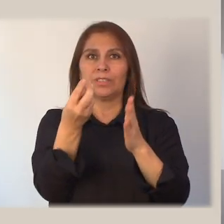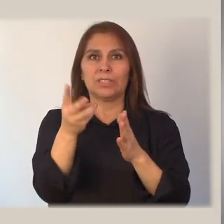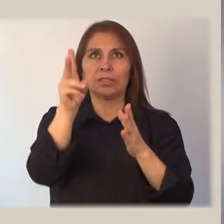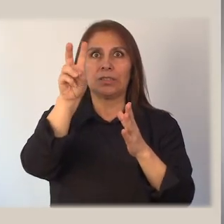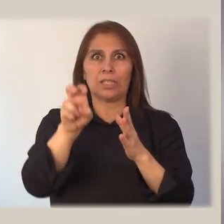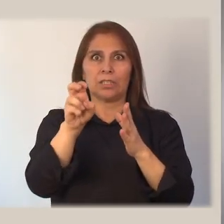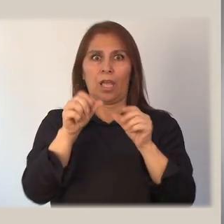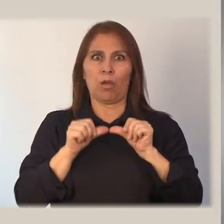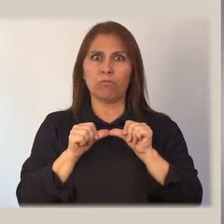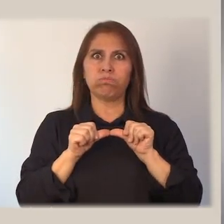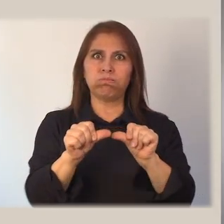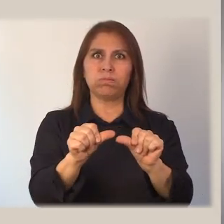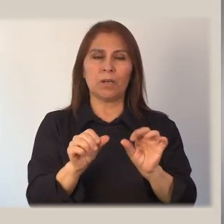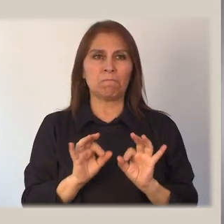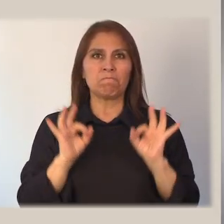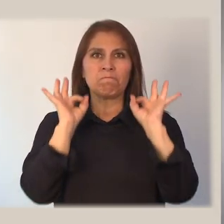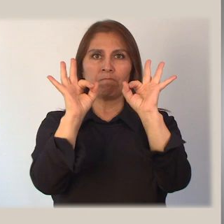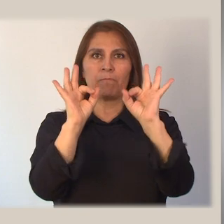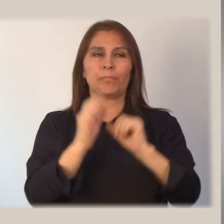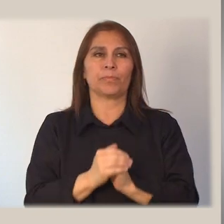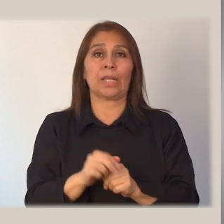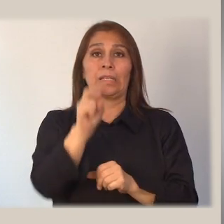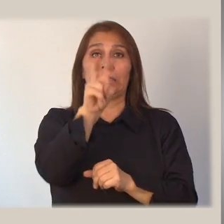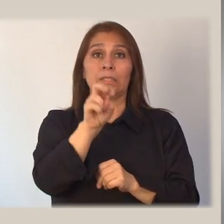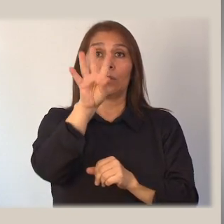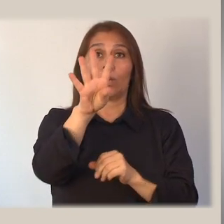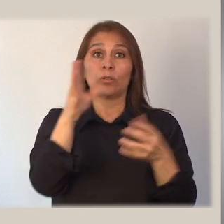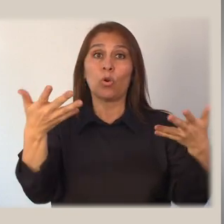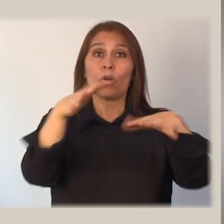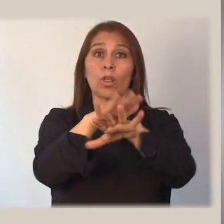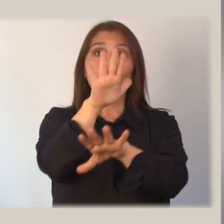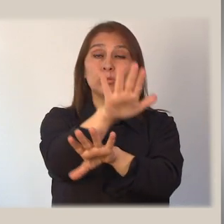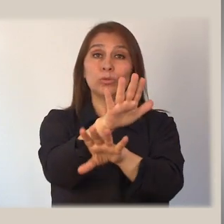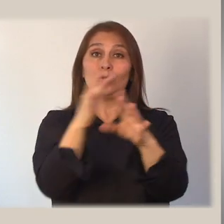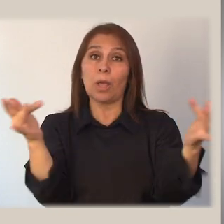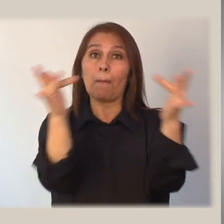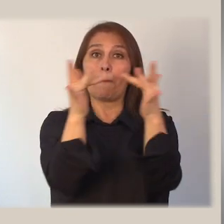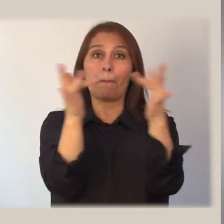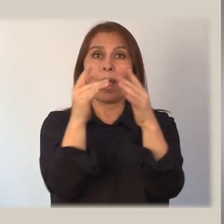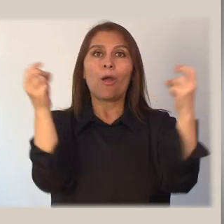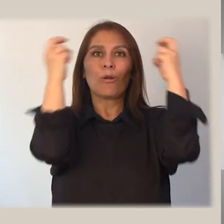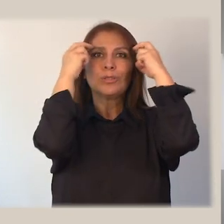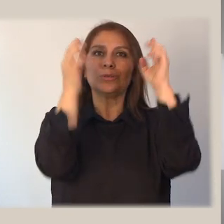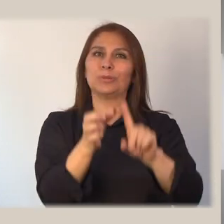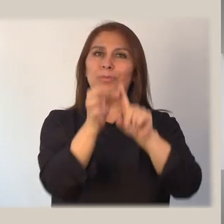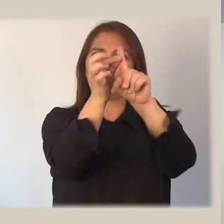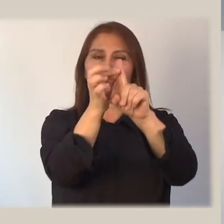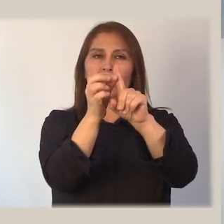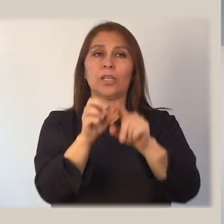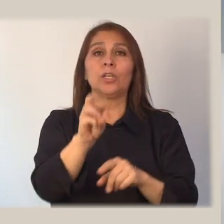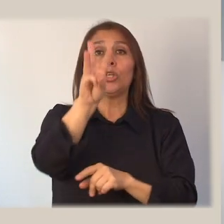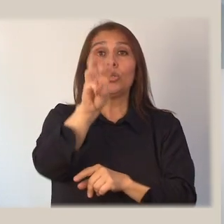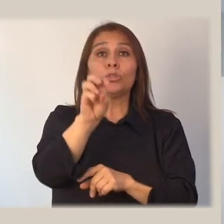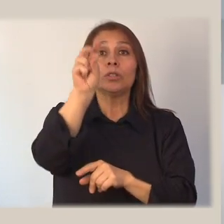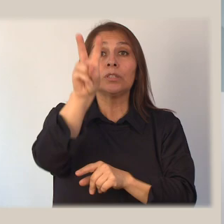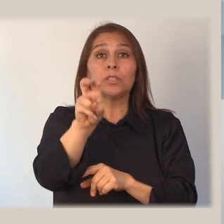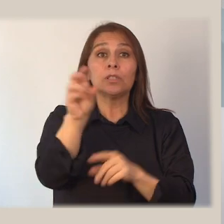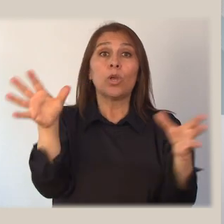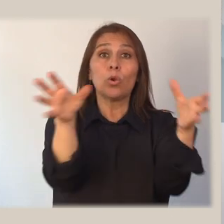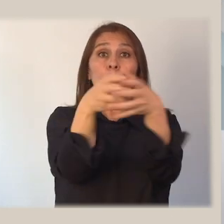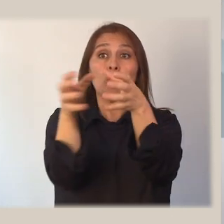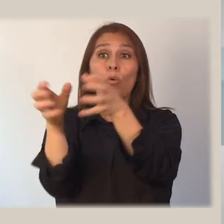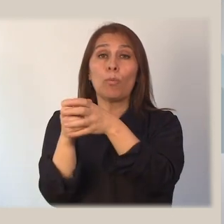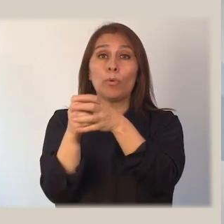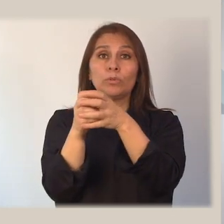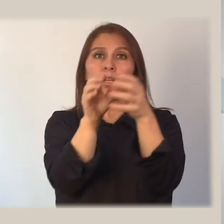periodo 2014-2017 mejoraron su posicionamiento, lograron vínculos con 74 redes de conocimiento especializado y